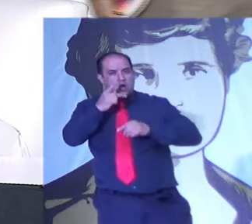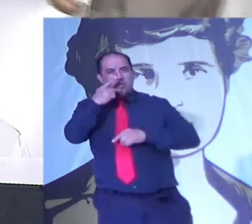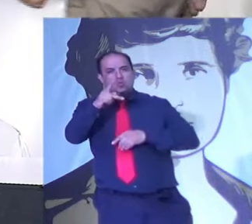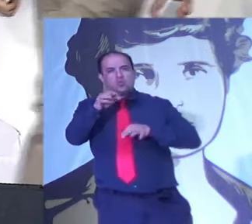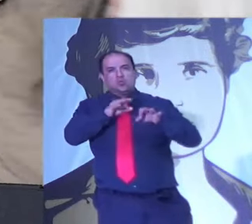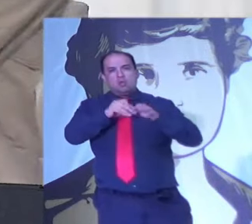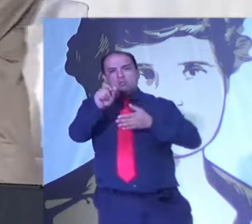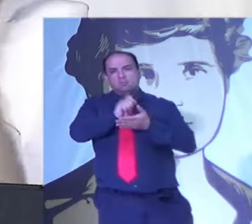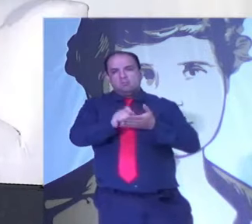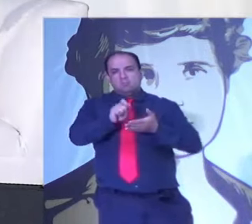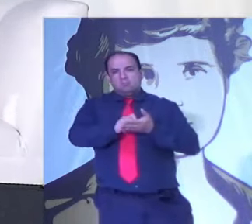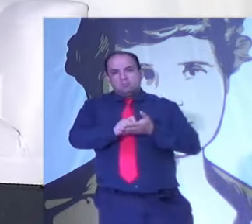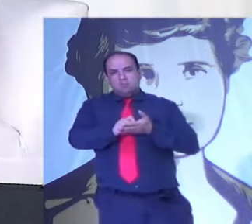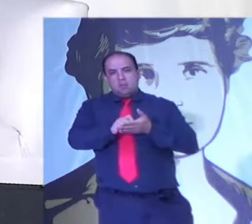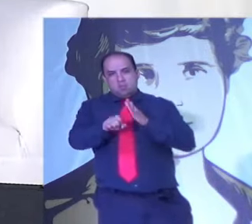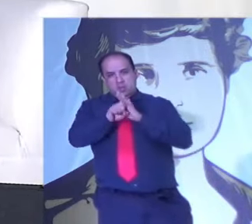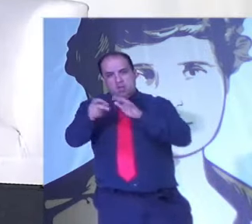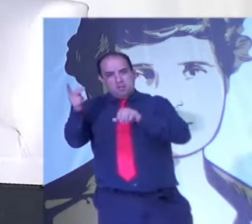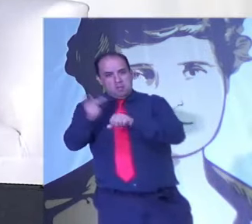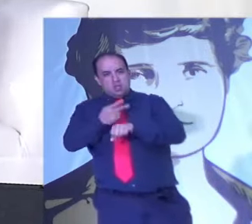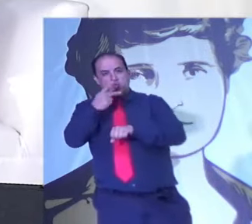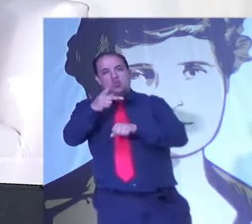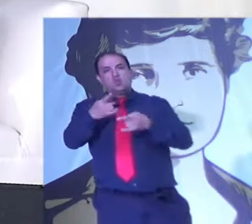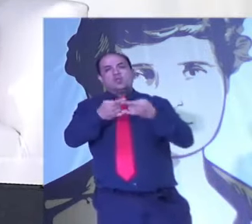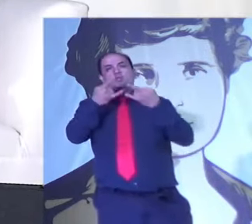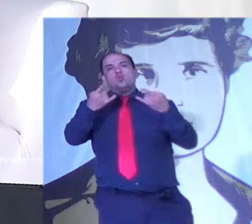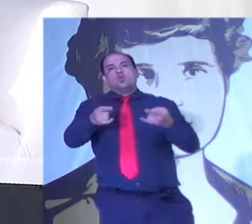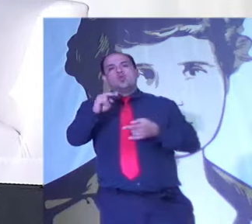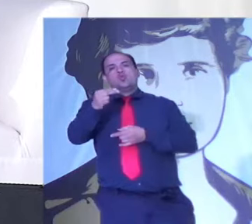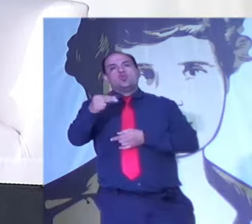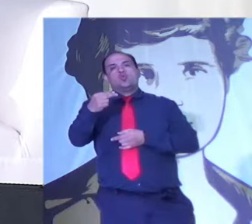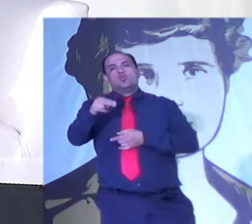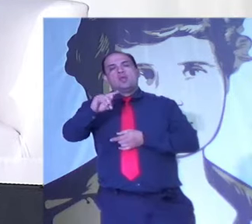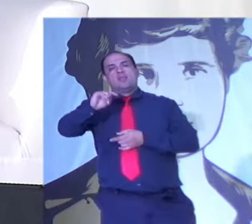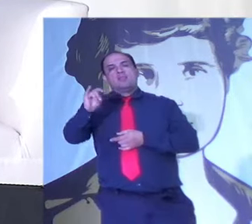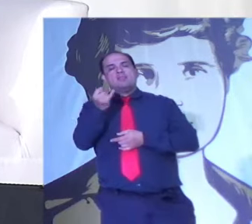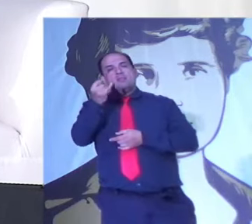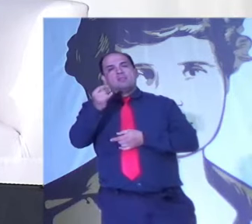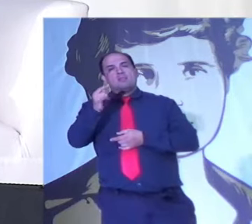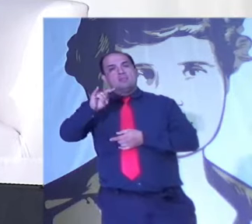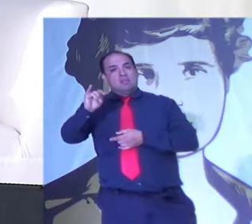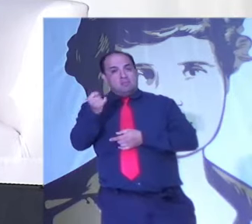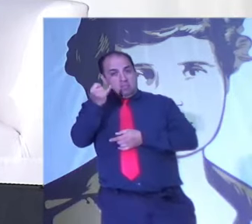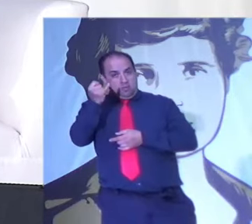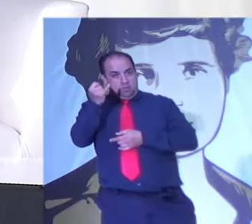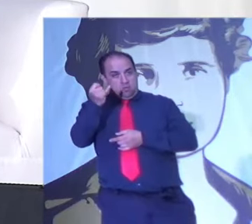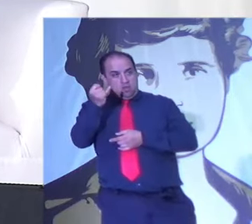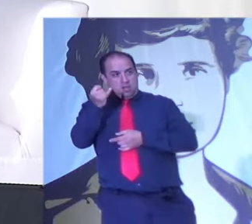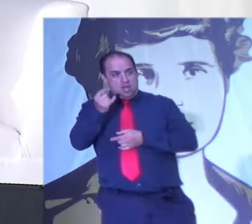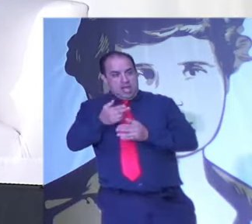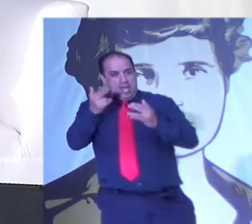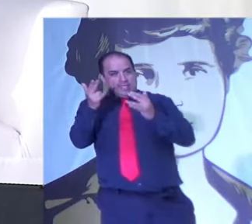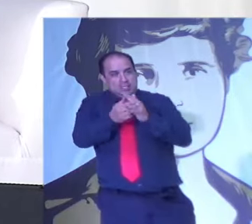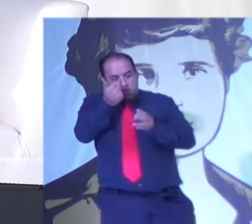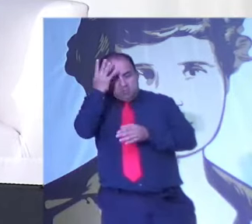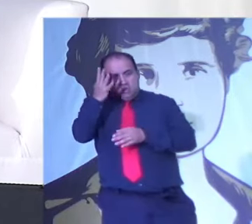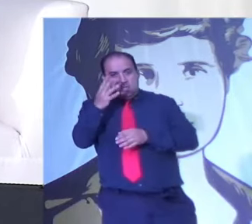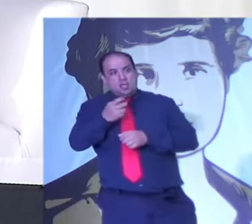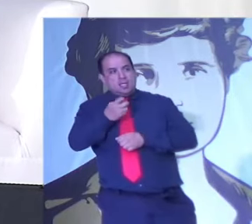con tu obra, porque ¿qué pasó en tu novela de Tijuana, Asesinato y Olvido? Que hubo un giro totalmente